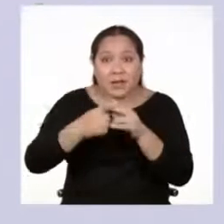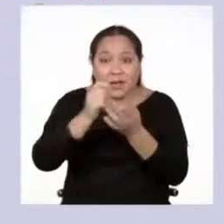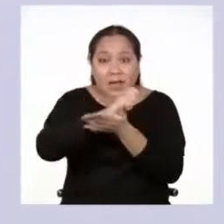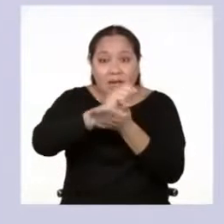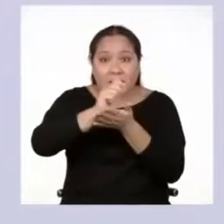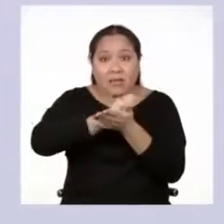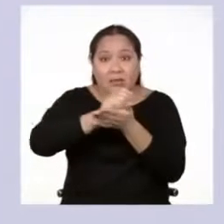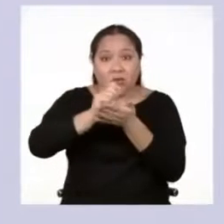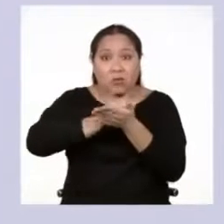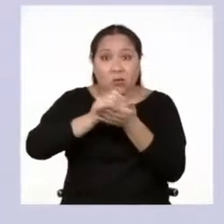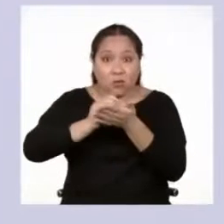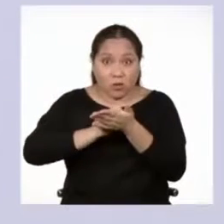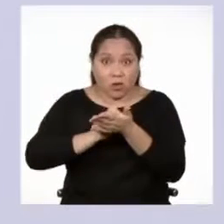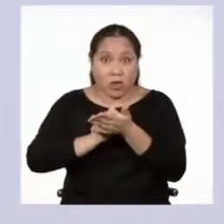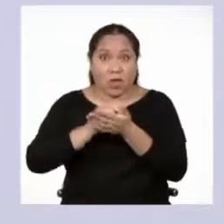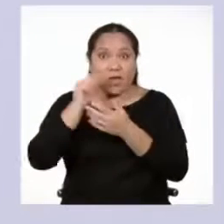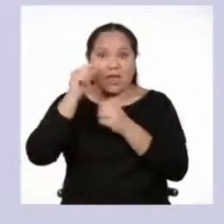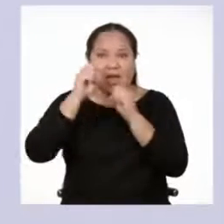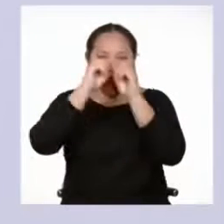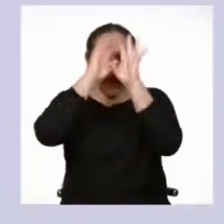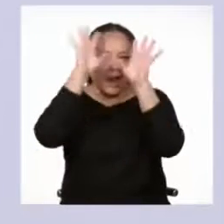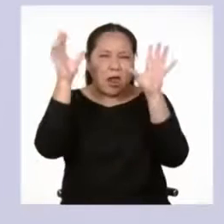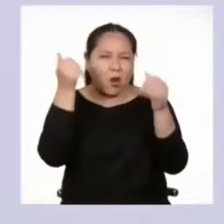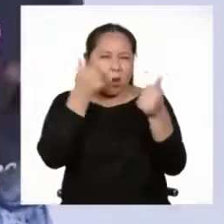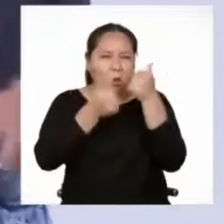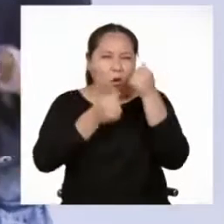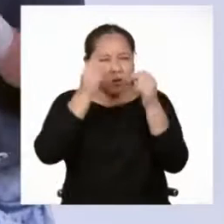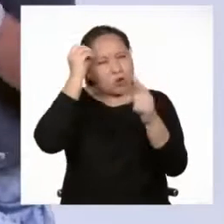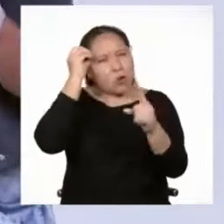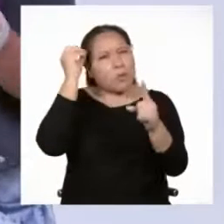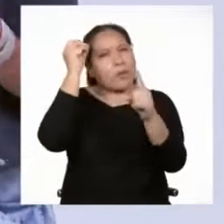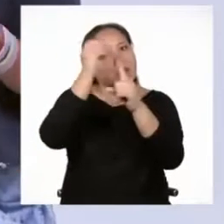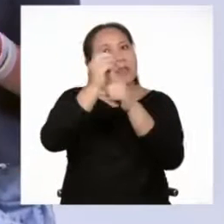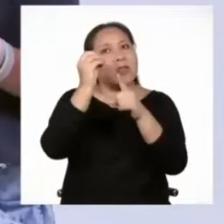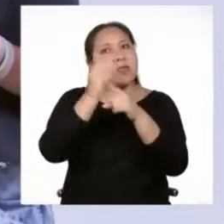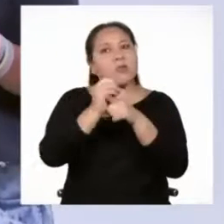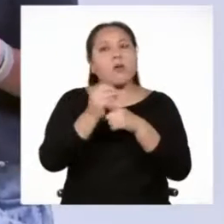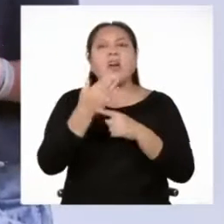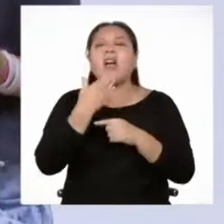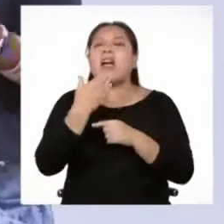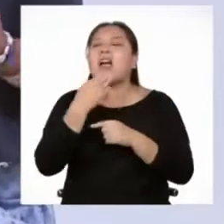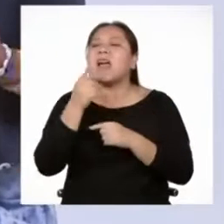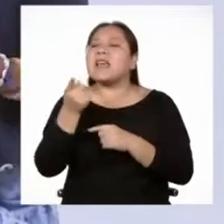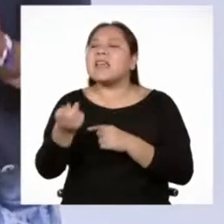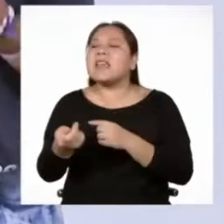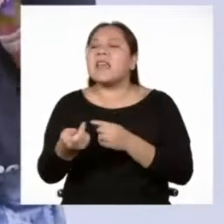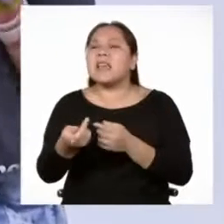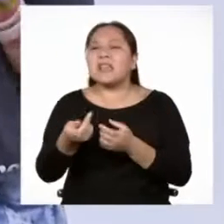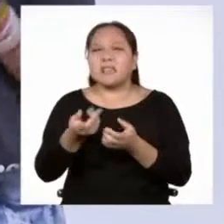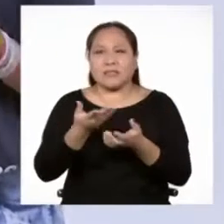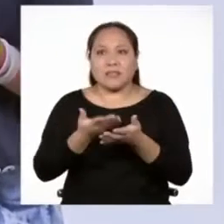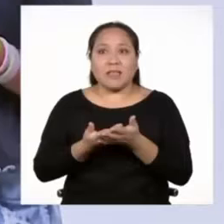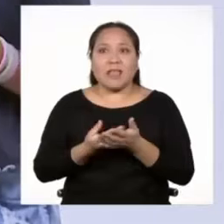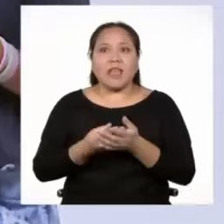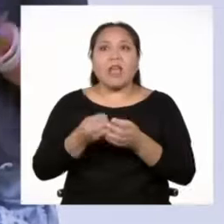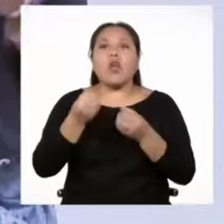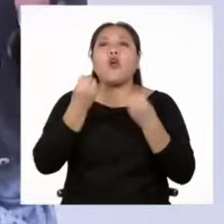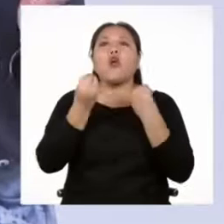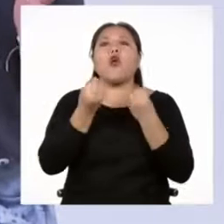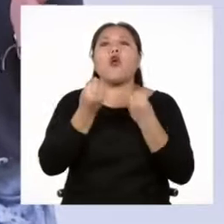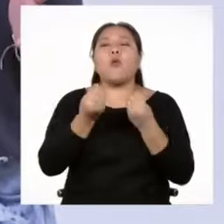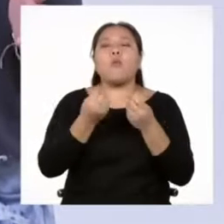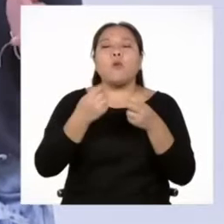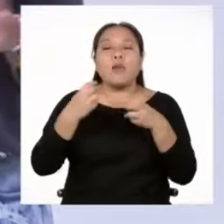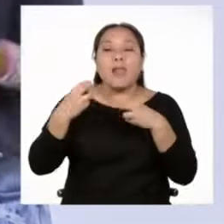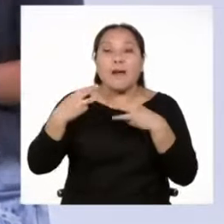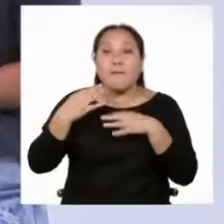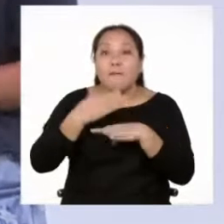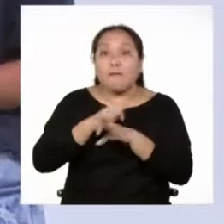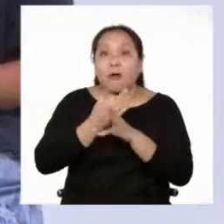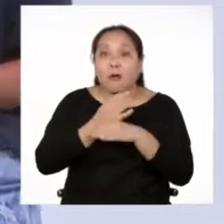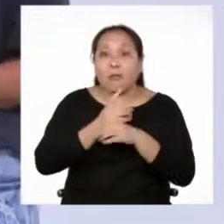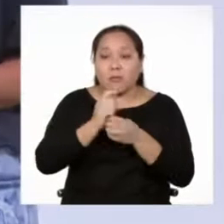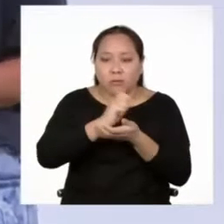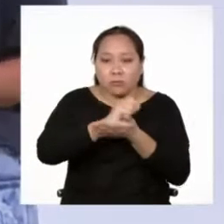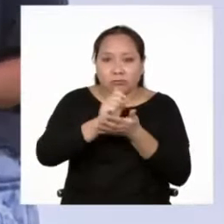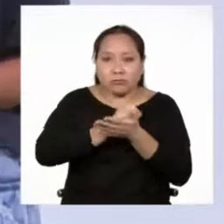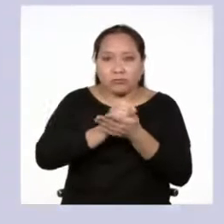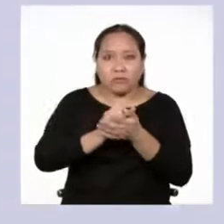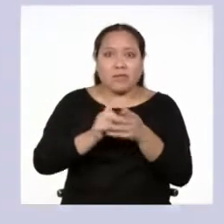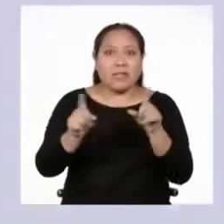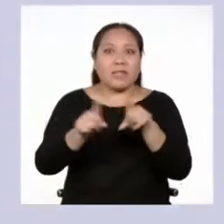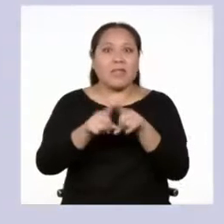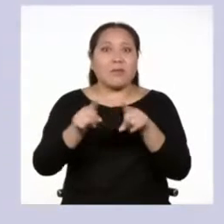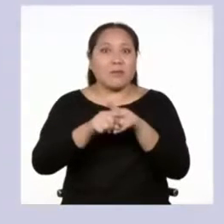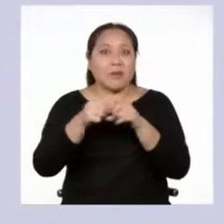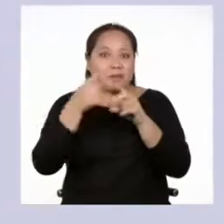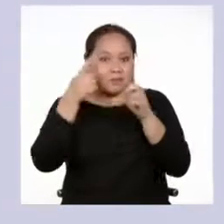tengamos claridad acerca de cuál es el propósito, la audiencia de este y el modo en que lo haremos. Por eso también aprenderemos acerca de